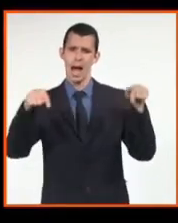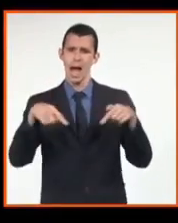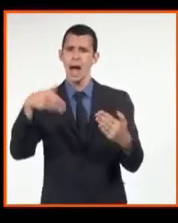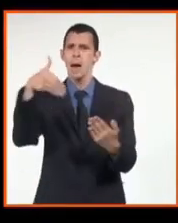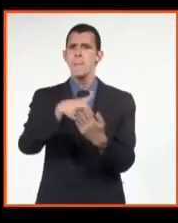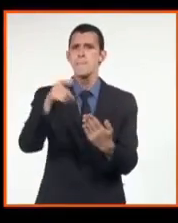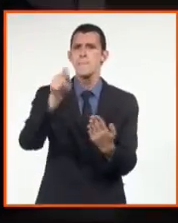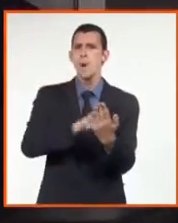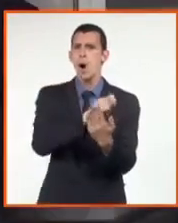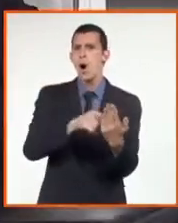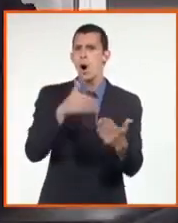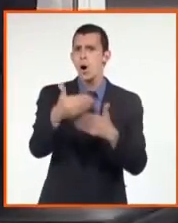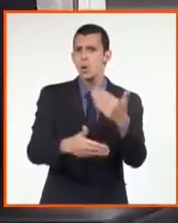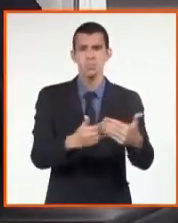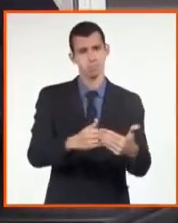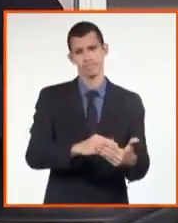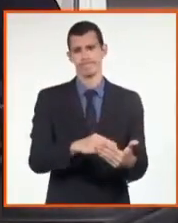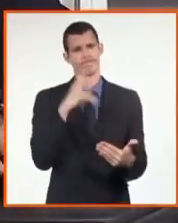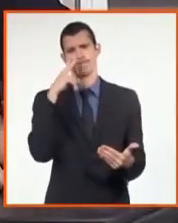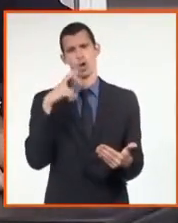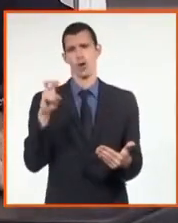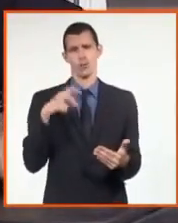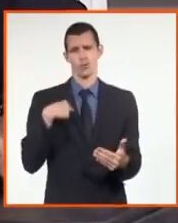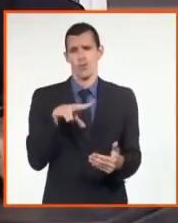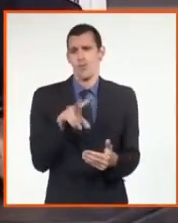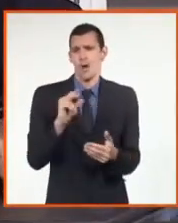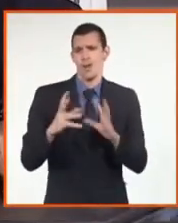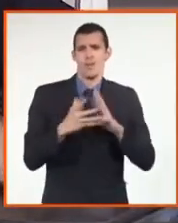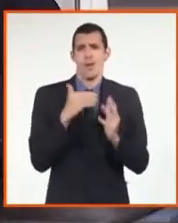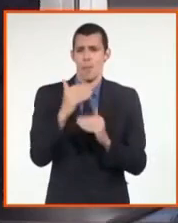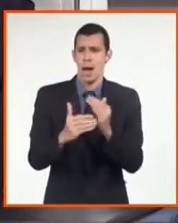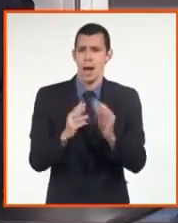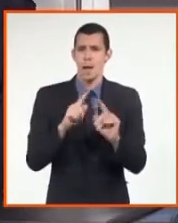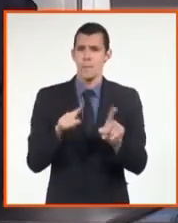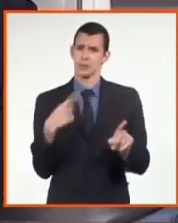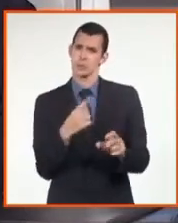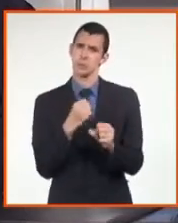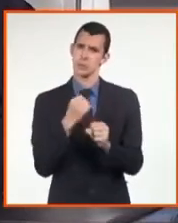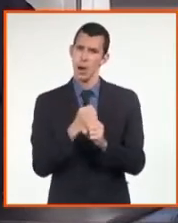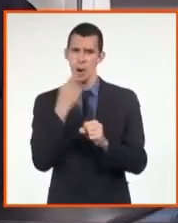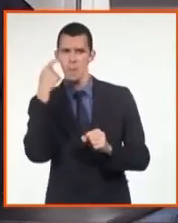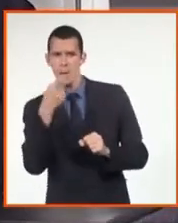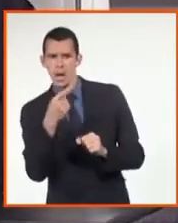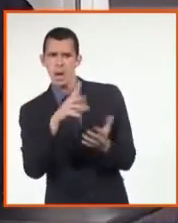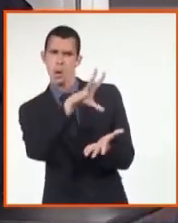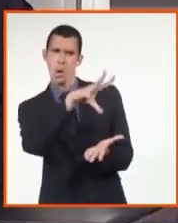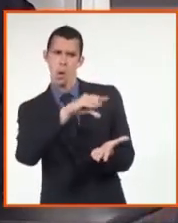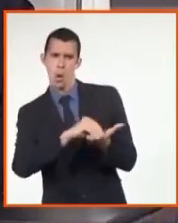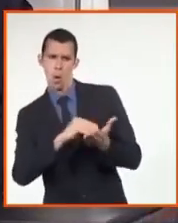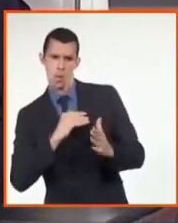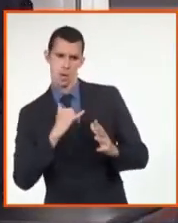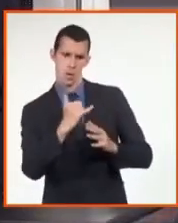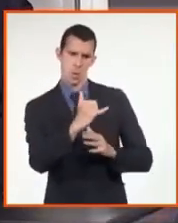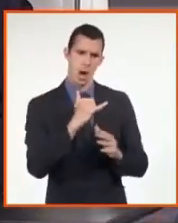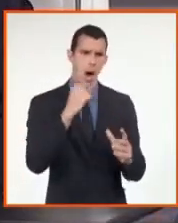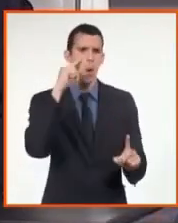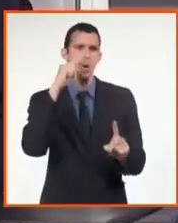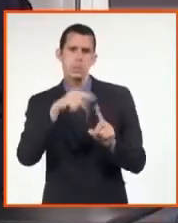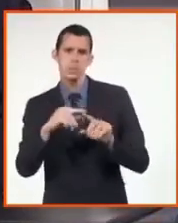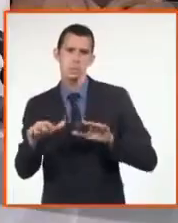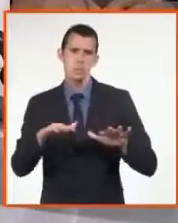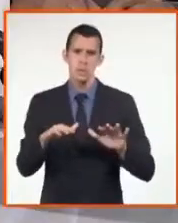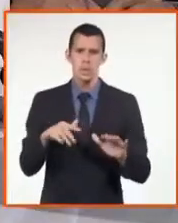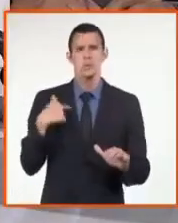los resultados obtenidos demostró la seriedad con que trabajaron nuestras misiones con la seriedad con la que trabajaron nuestra circuncisiones electorales